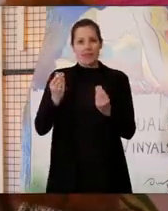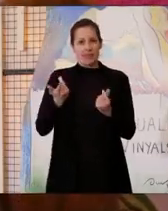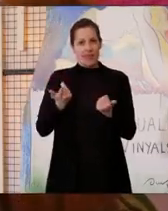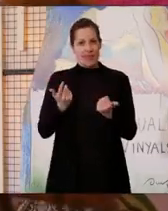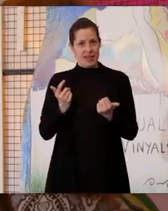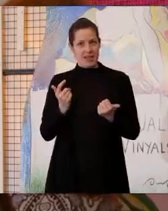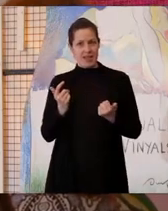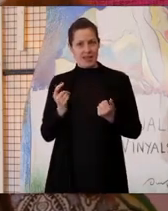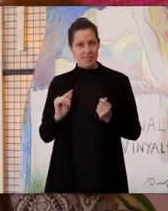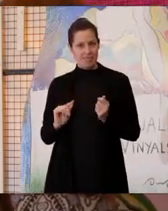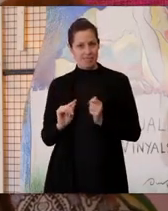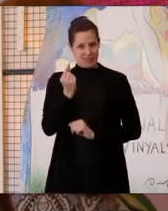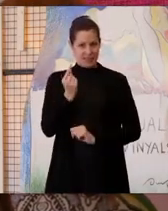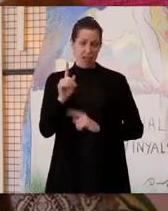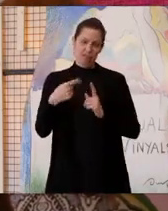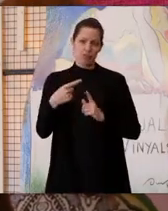sobre ruedas